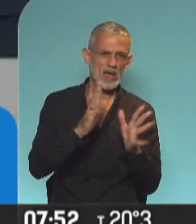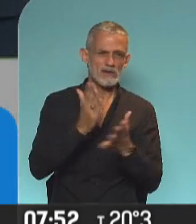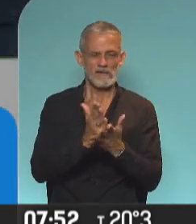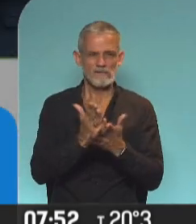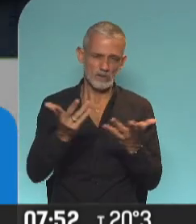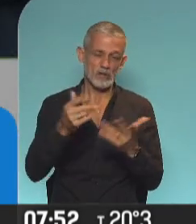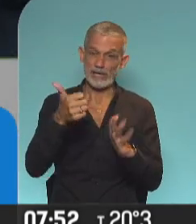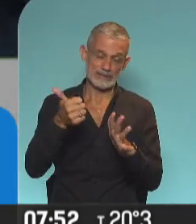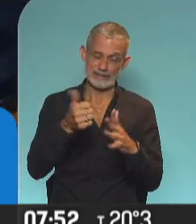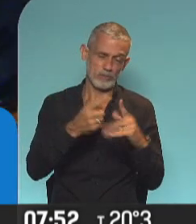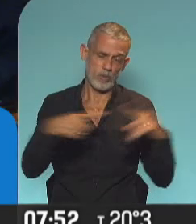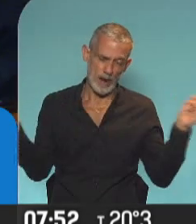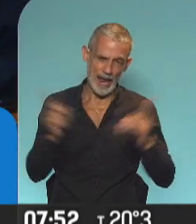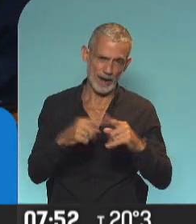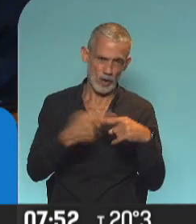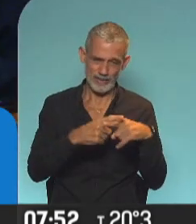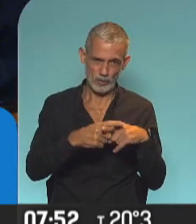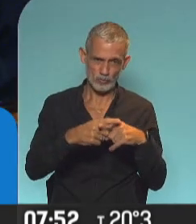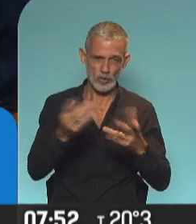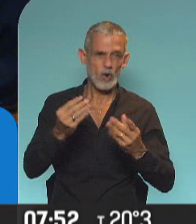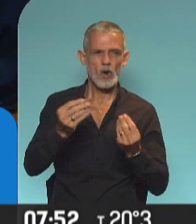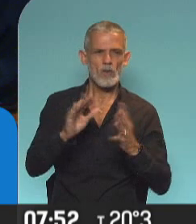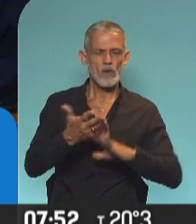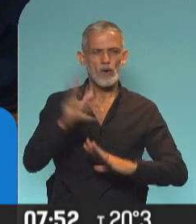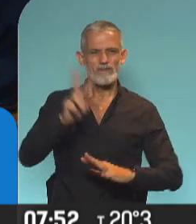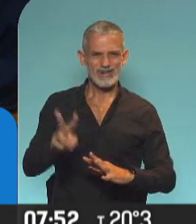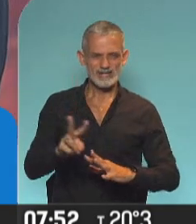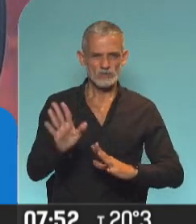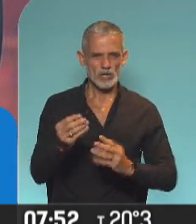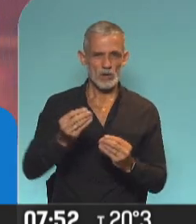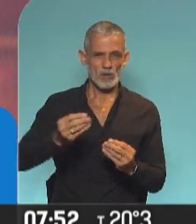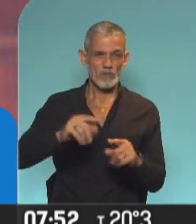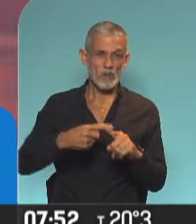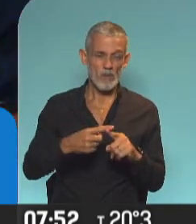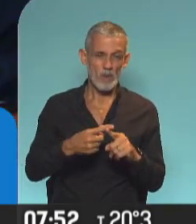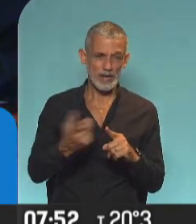que tendríamos que tener 6 programas. Y además tan difícil de poder definirla, ¿no? De esa manera. Efectivamente, no porque